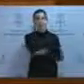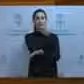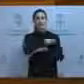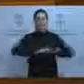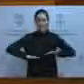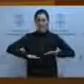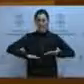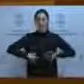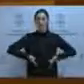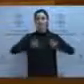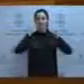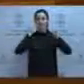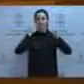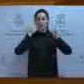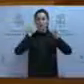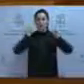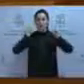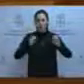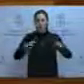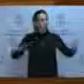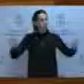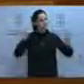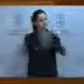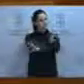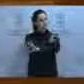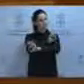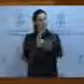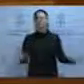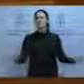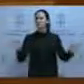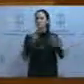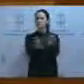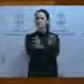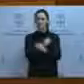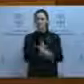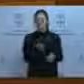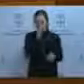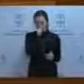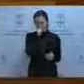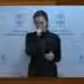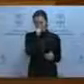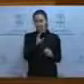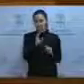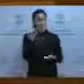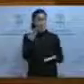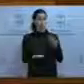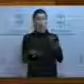en libertad, están equivocándose. y están cometiendo una